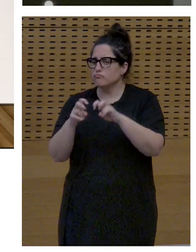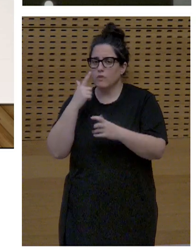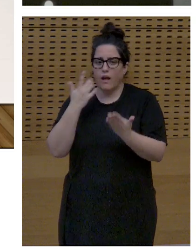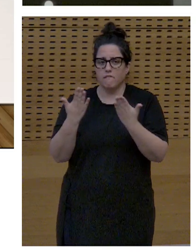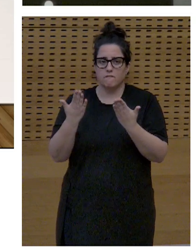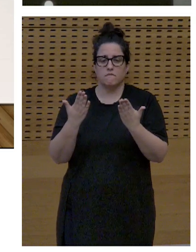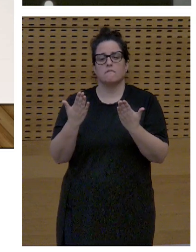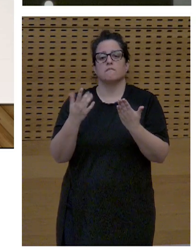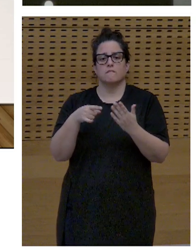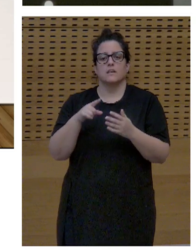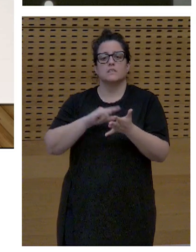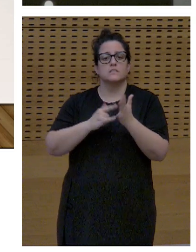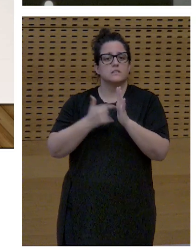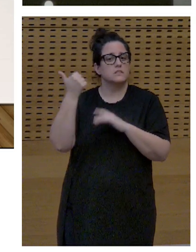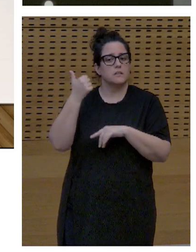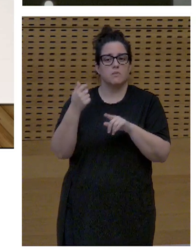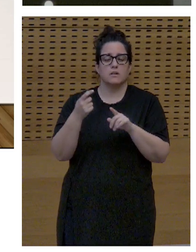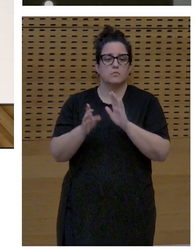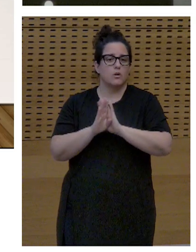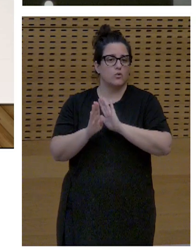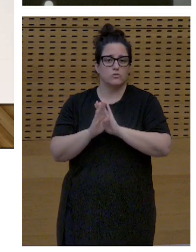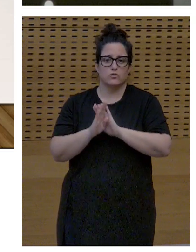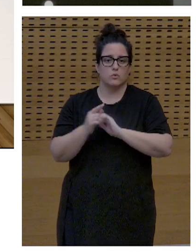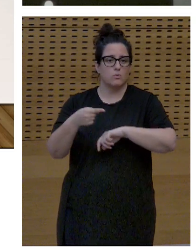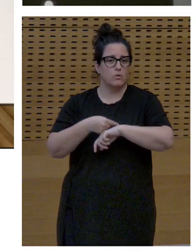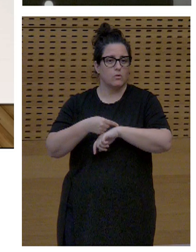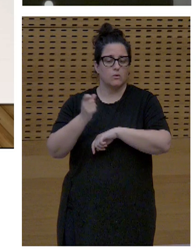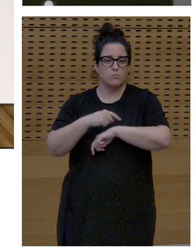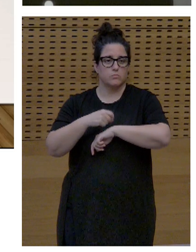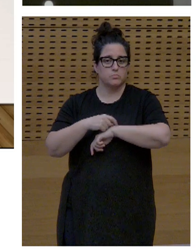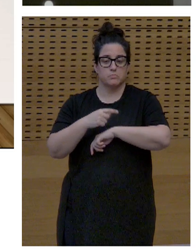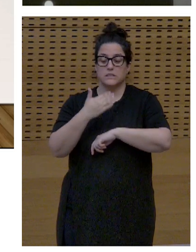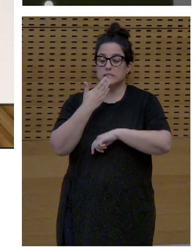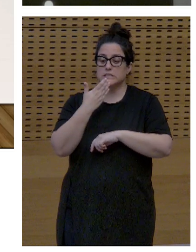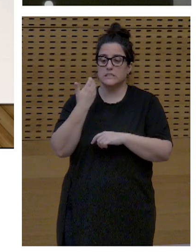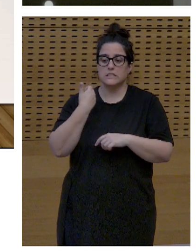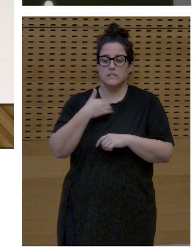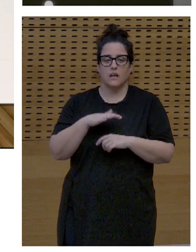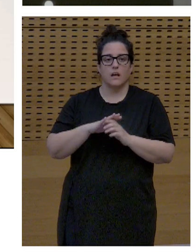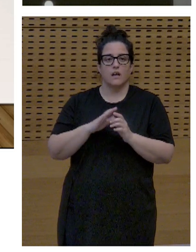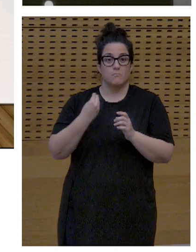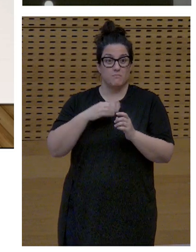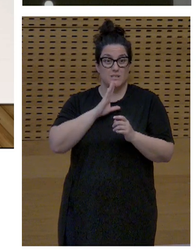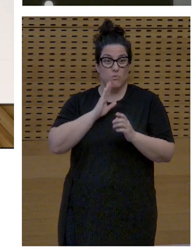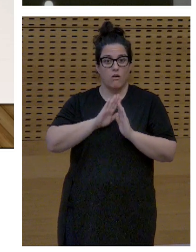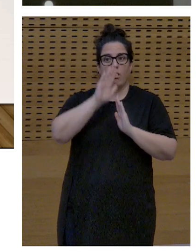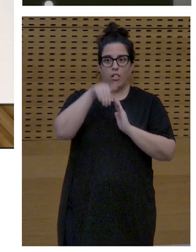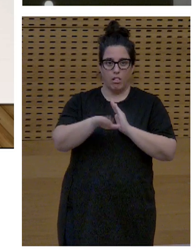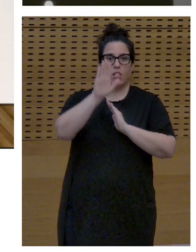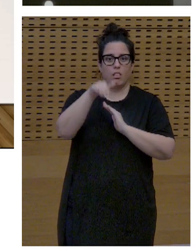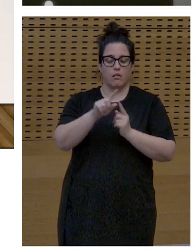respuesta y son sistemas que permiten tener, cuando ya aparecen muchas fluctuaciones que se